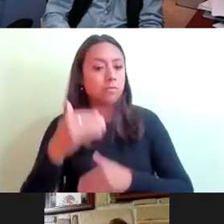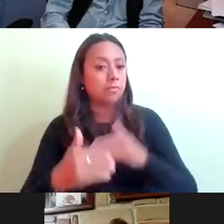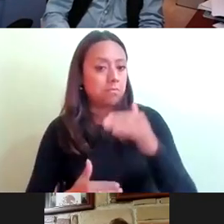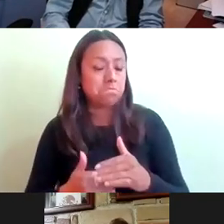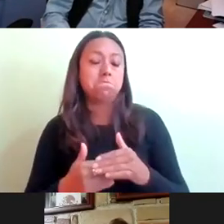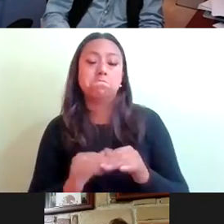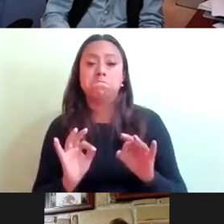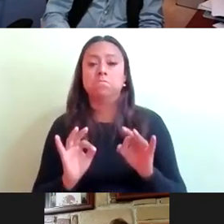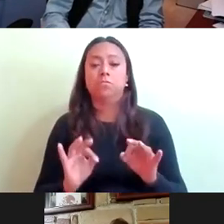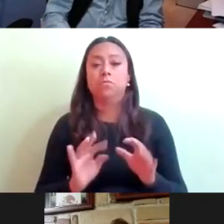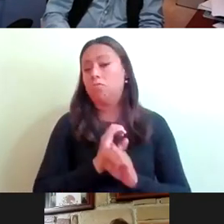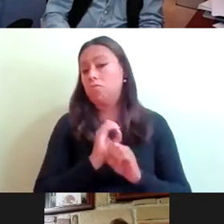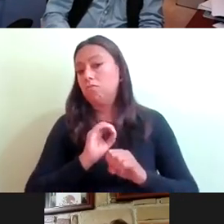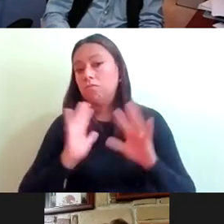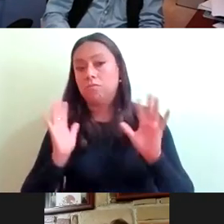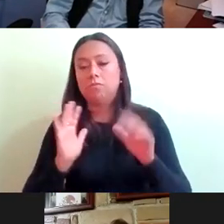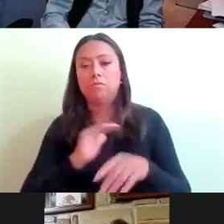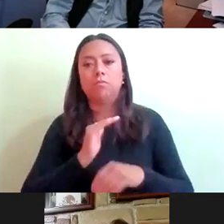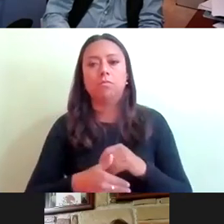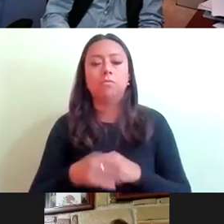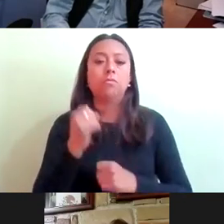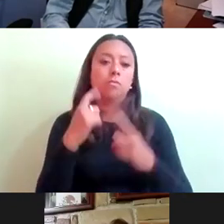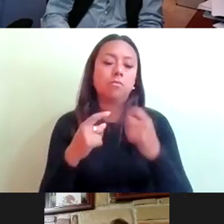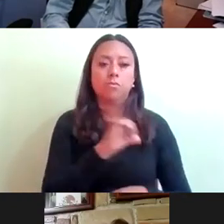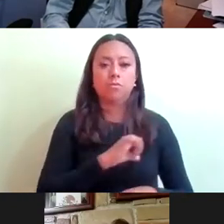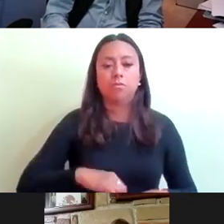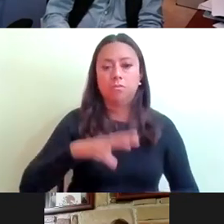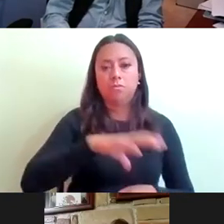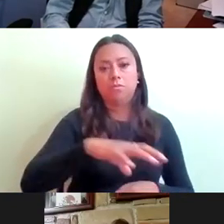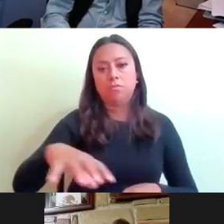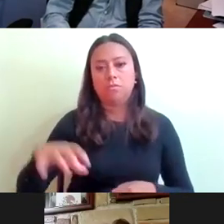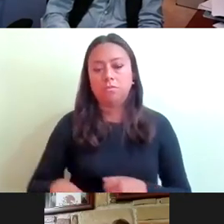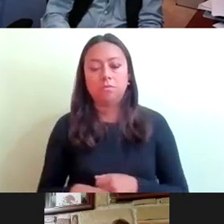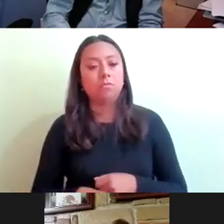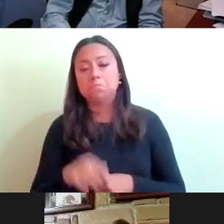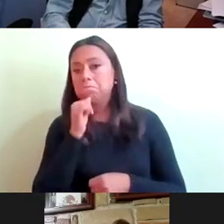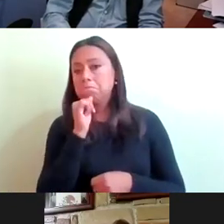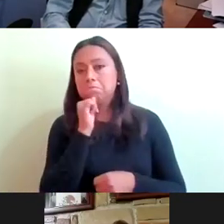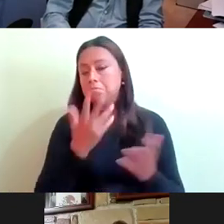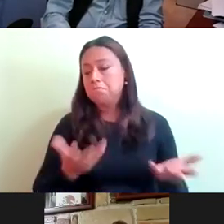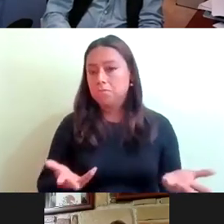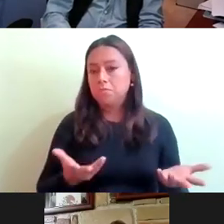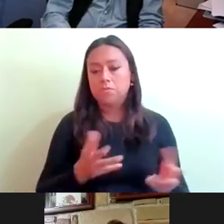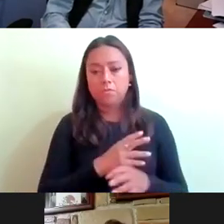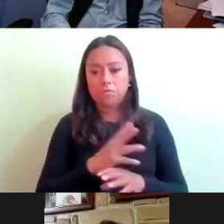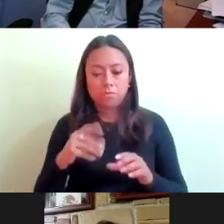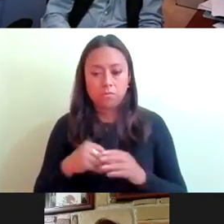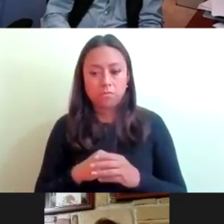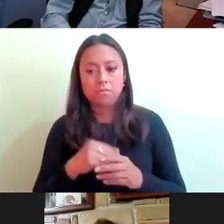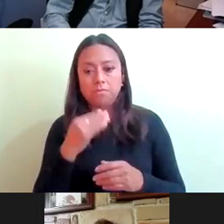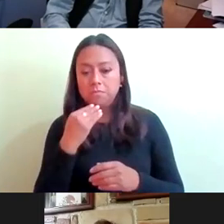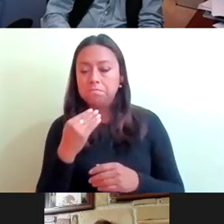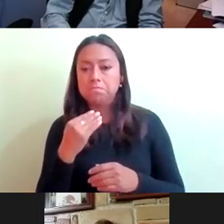terminaron, hay otras alcaldías en donde todavía no se han contemplado o no se han llevado completamente bien